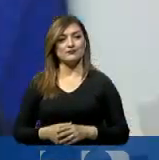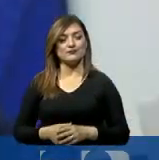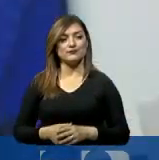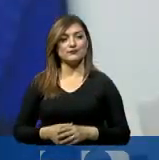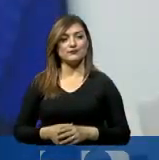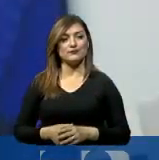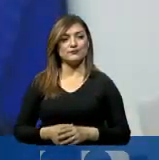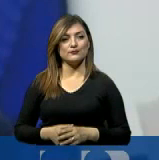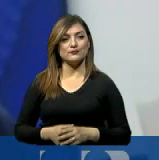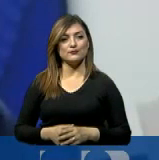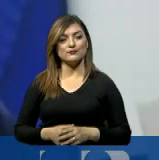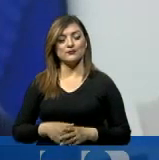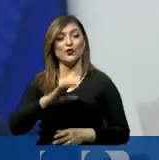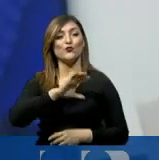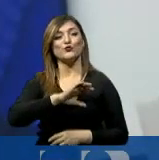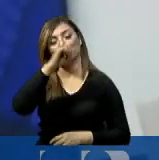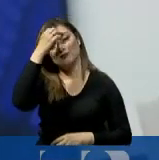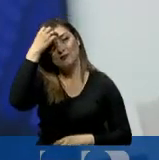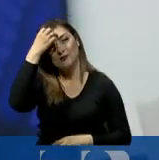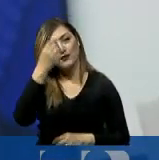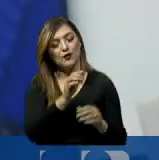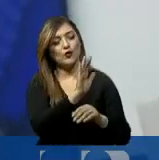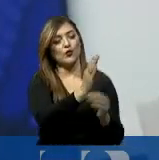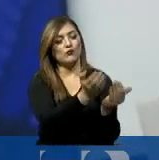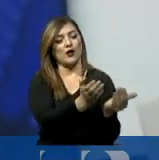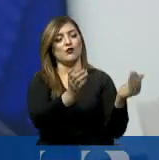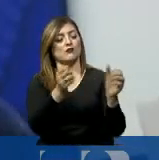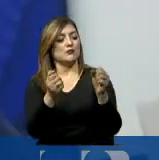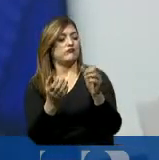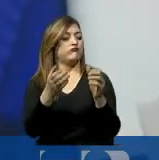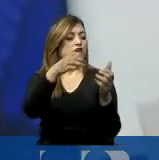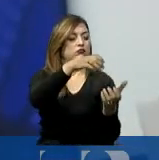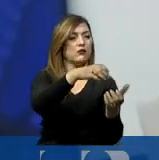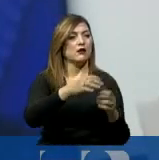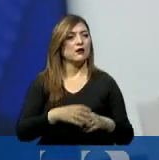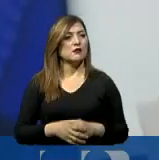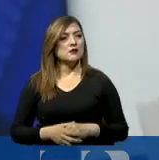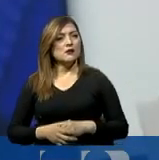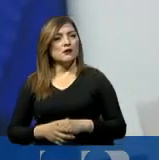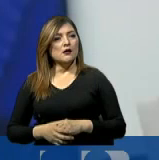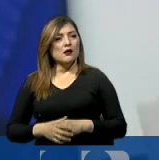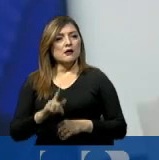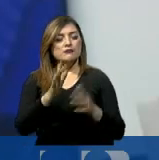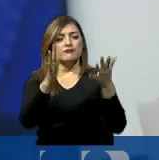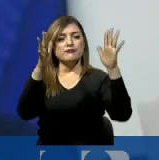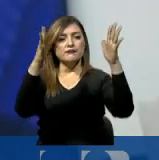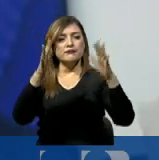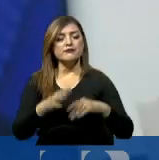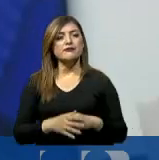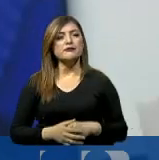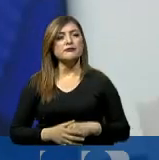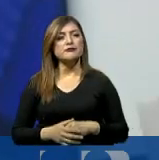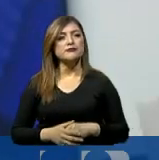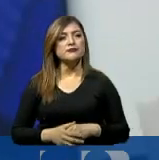y el municipio de romina bueno tiene un relleno sanitario como para decir bueno no llevo aquí lleva el mío no hay un relleno sanitario